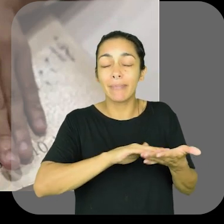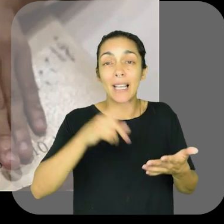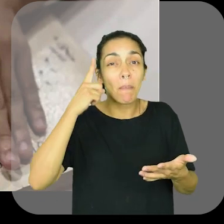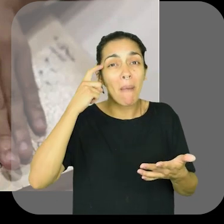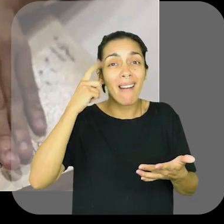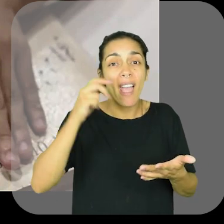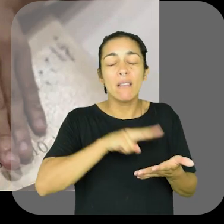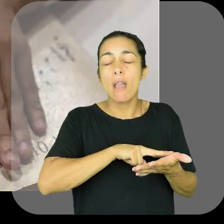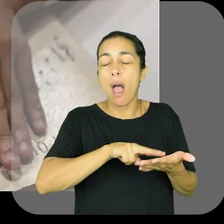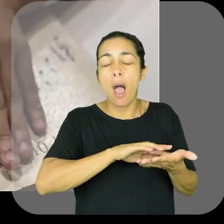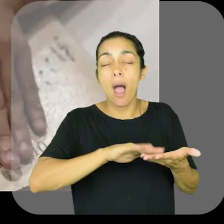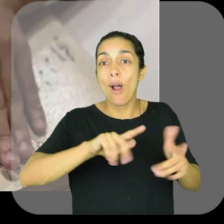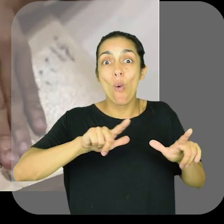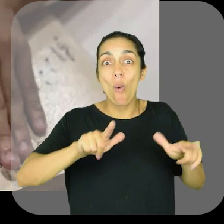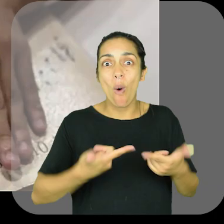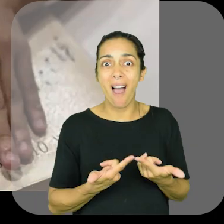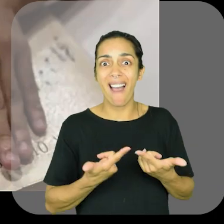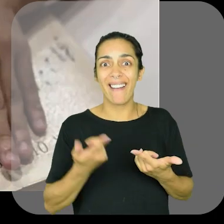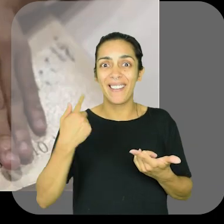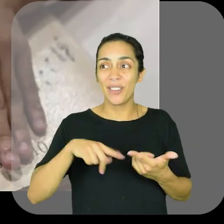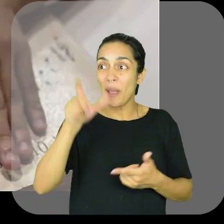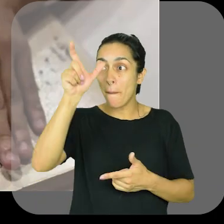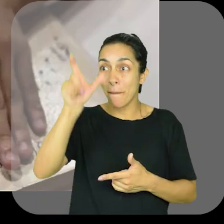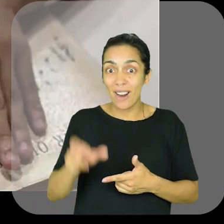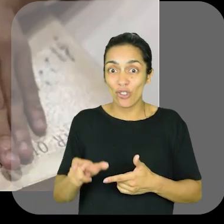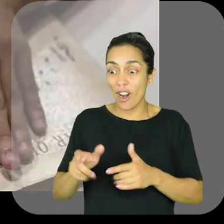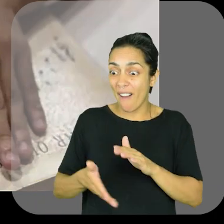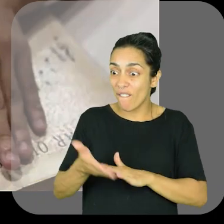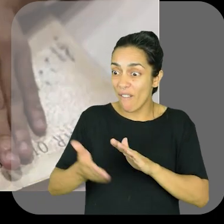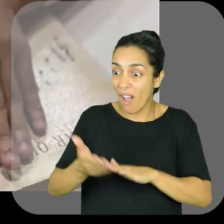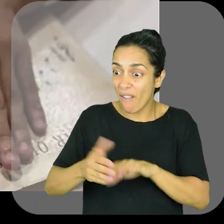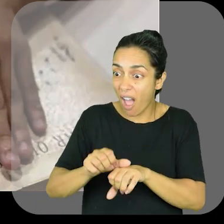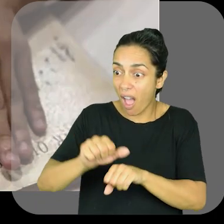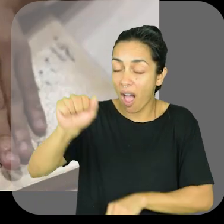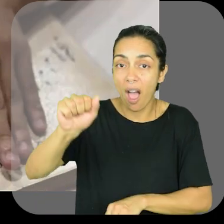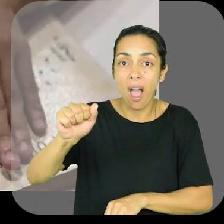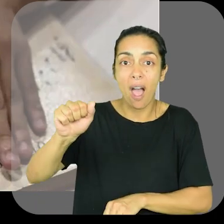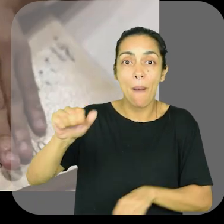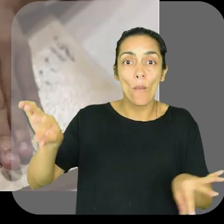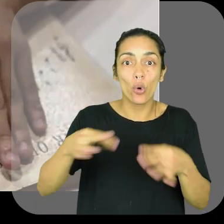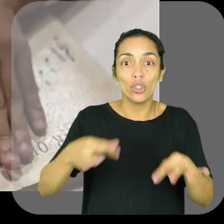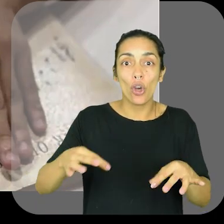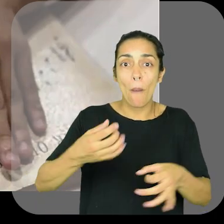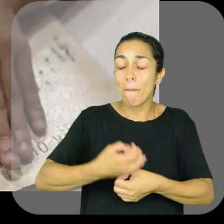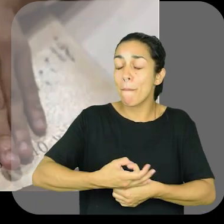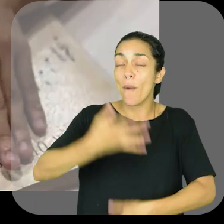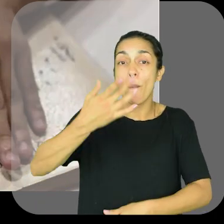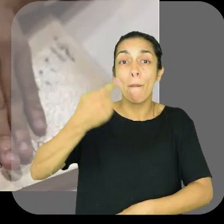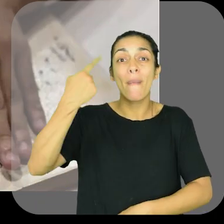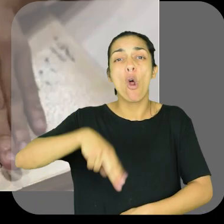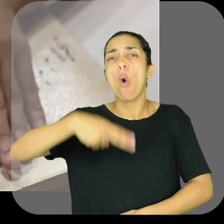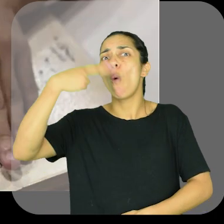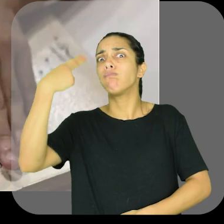muchas veces me he encontrado con músicos que están a punto de graduarse como músicos profesionales, pero nunca en su vida han leído una partitura. Entonces, también